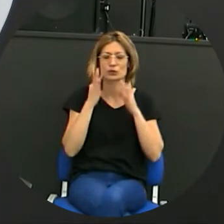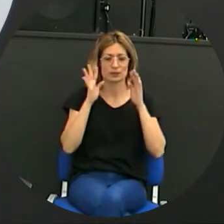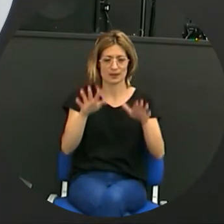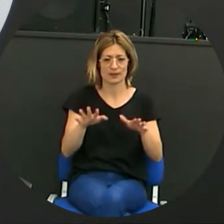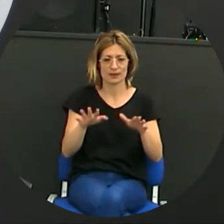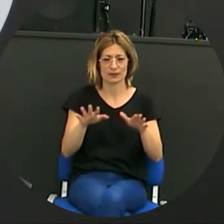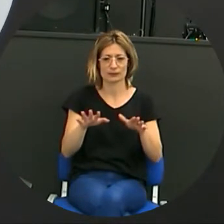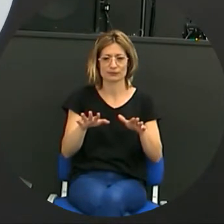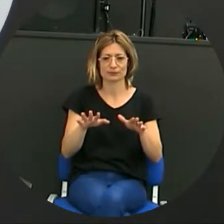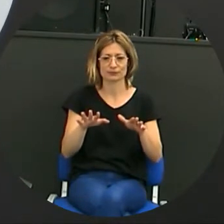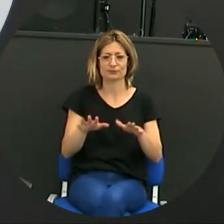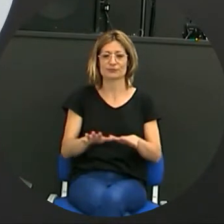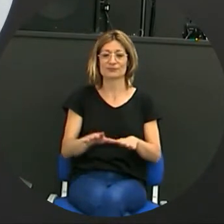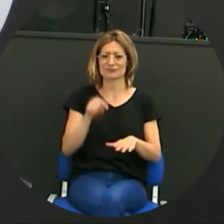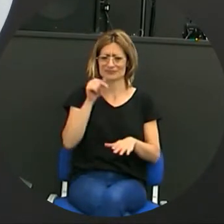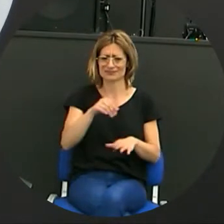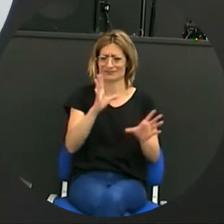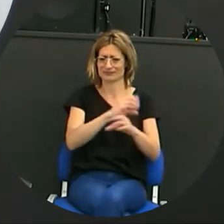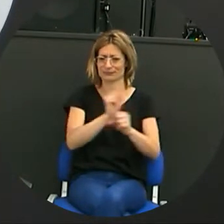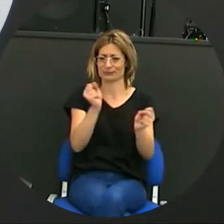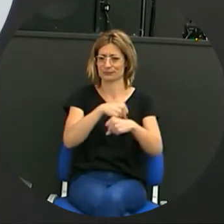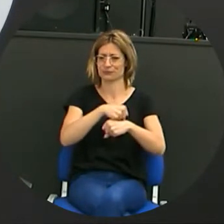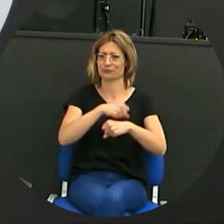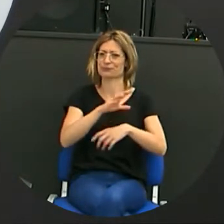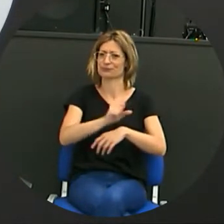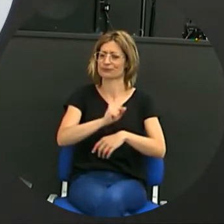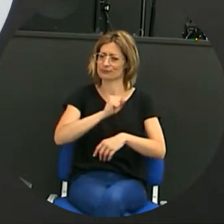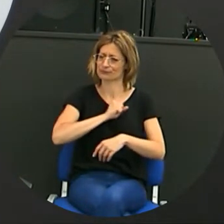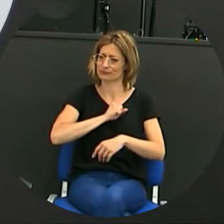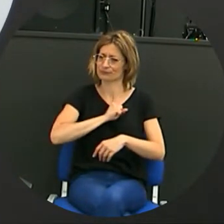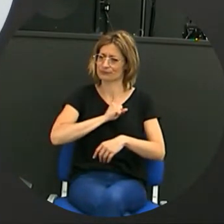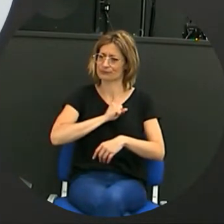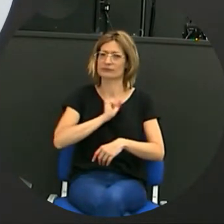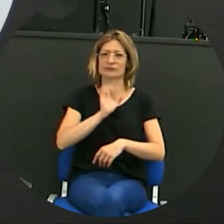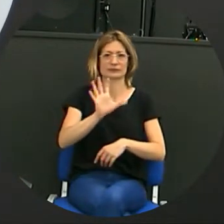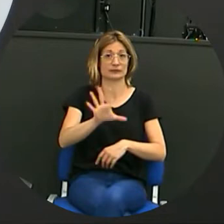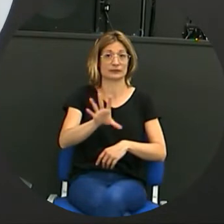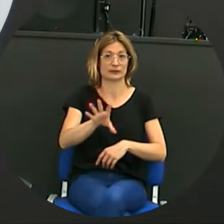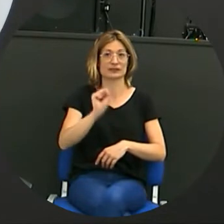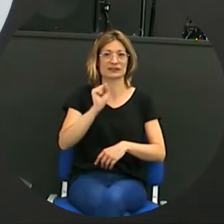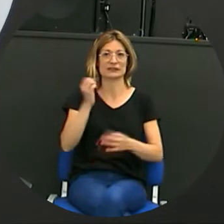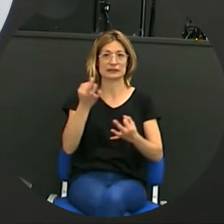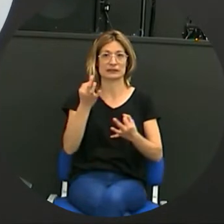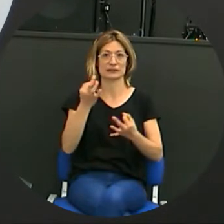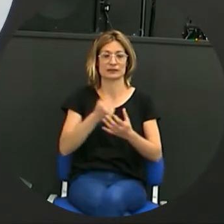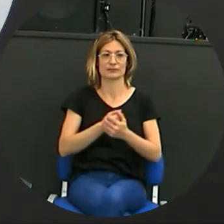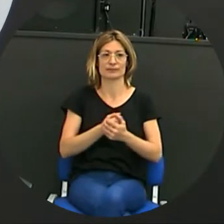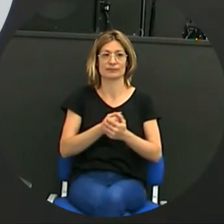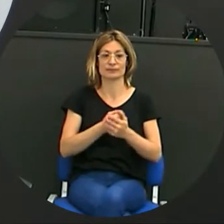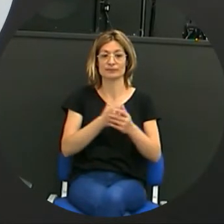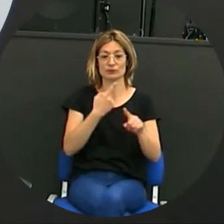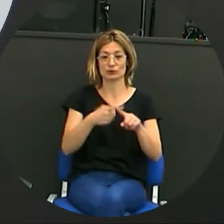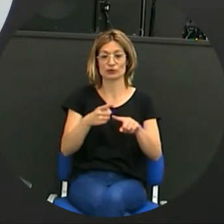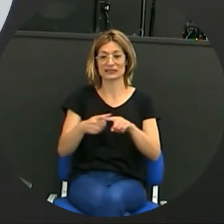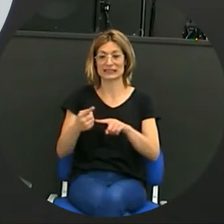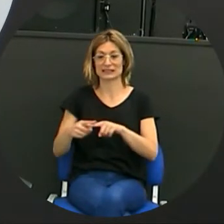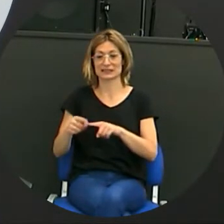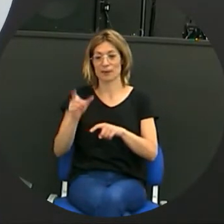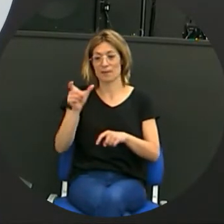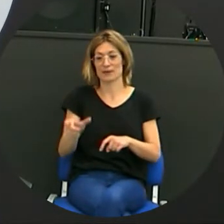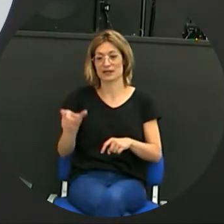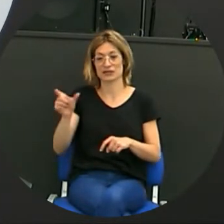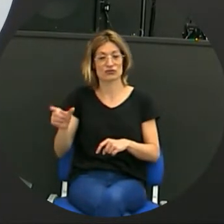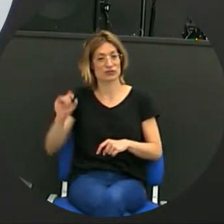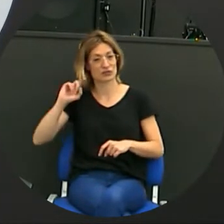aferrarnos fuertemente a este pacto y entendamos lo que nadie puede hacer,